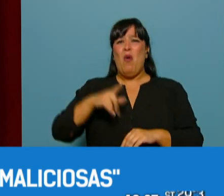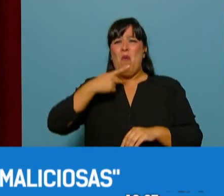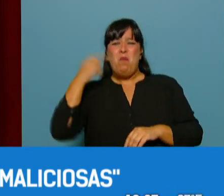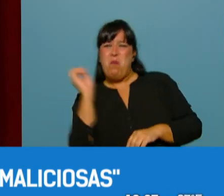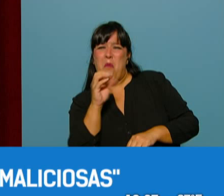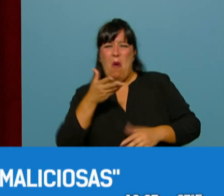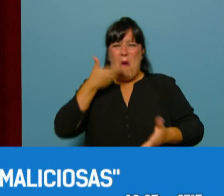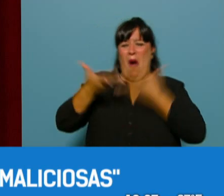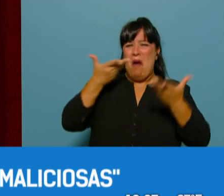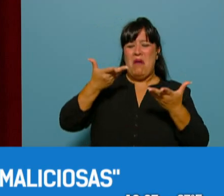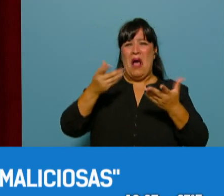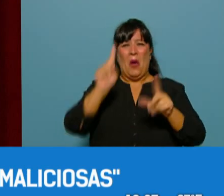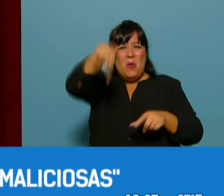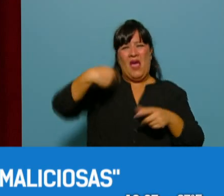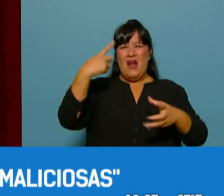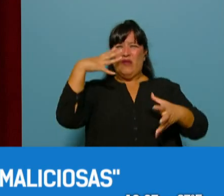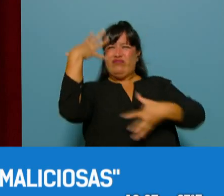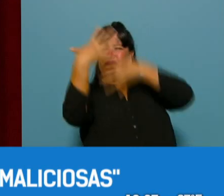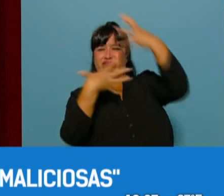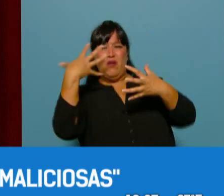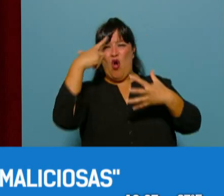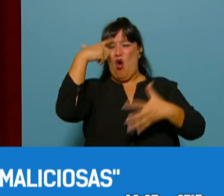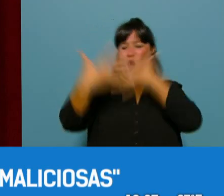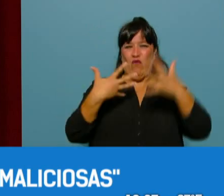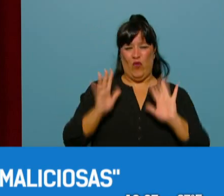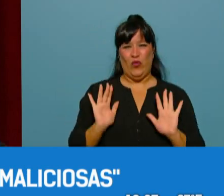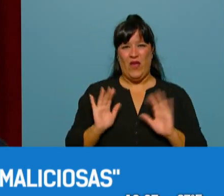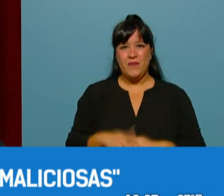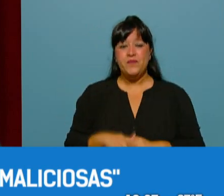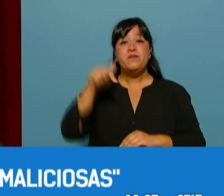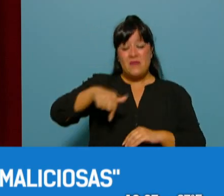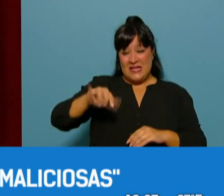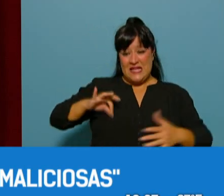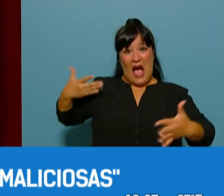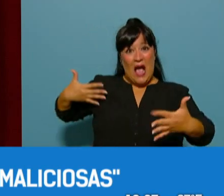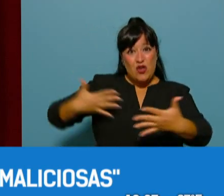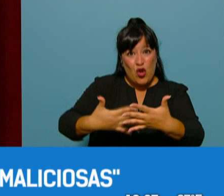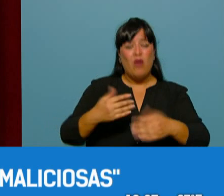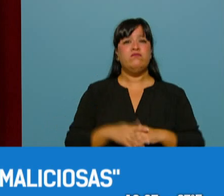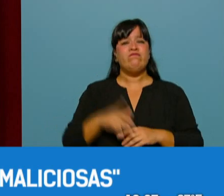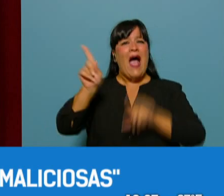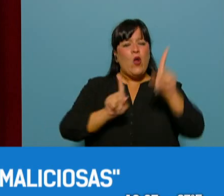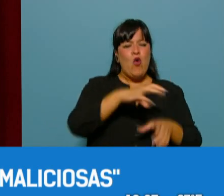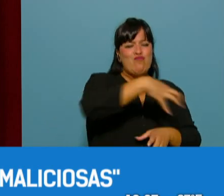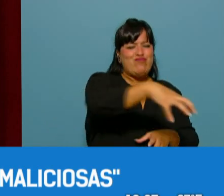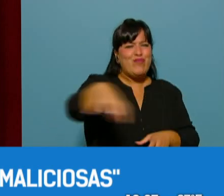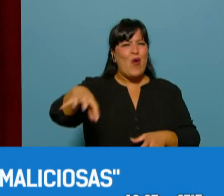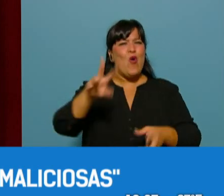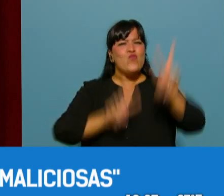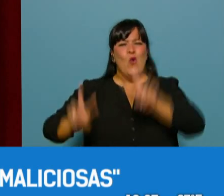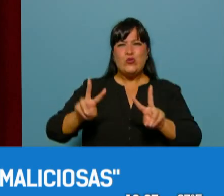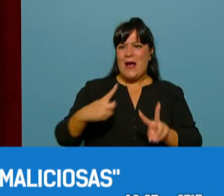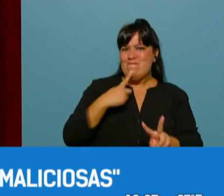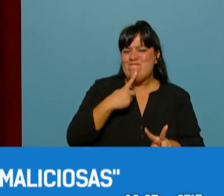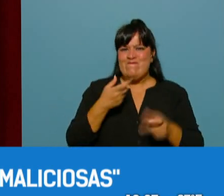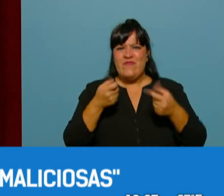verbal solo nos aturde y nos confunde. A lo largo de este año Algunos sectores se han esforzado por generar